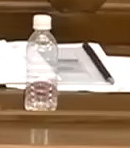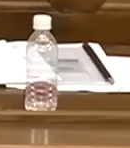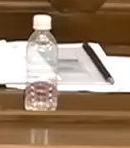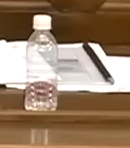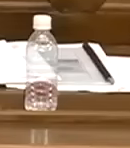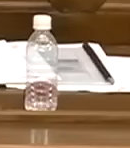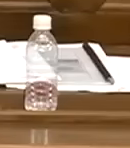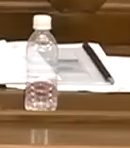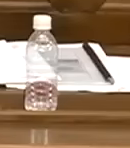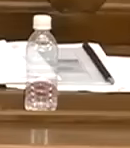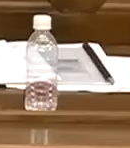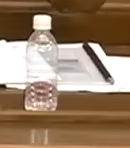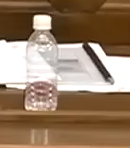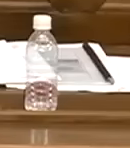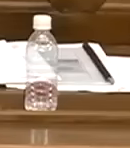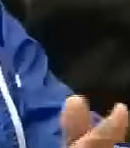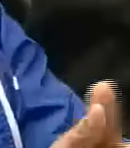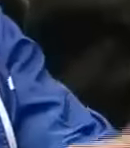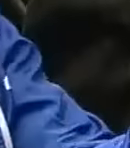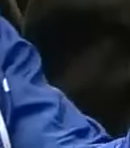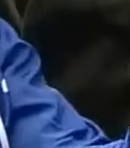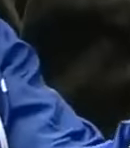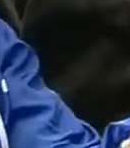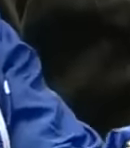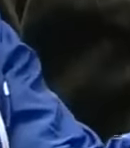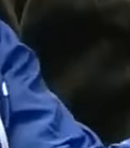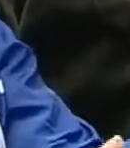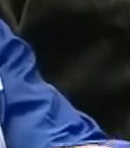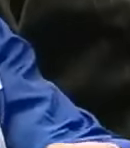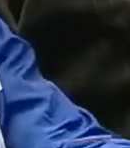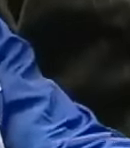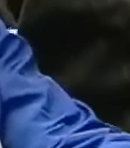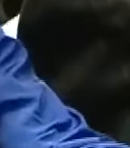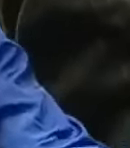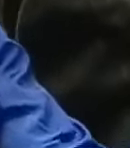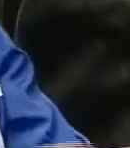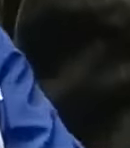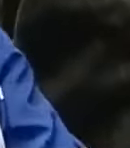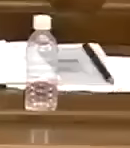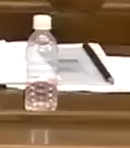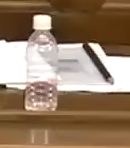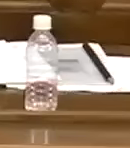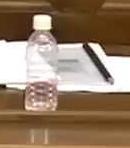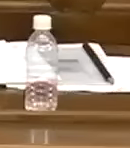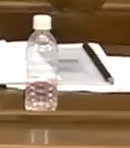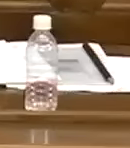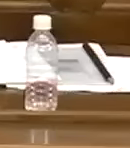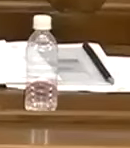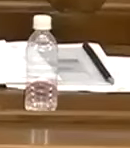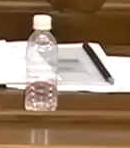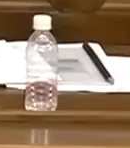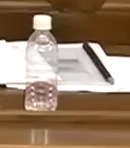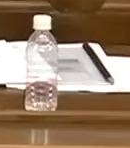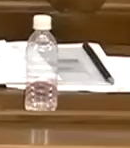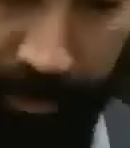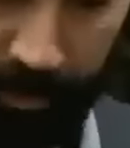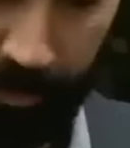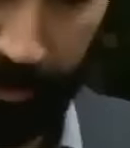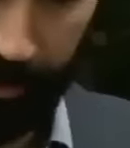trabajo. Lo primero es que crea una alta comisión por la defensa de la Guayana Esequiba,